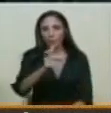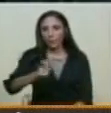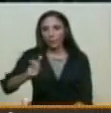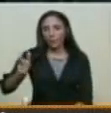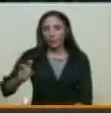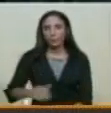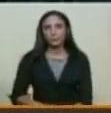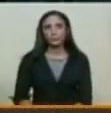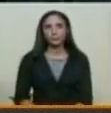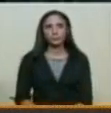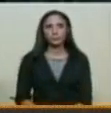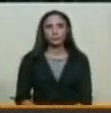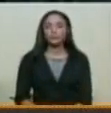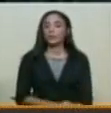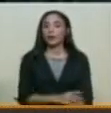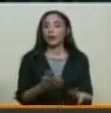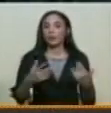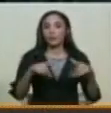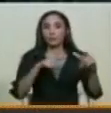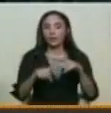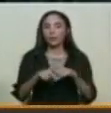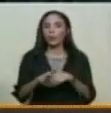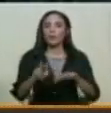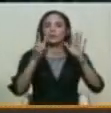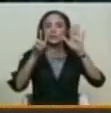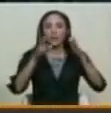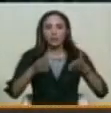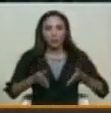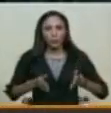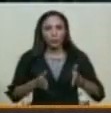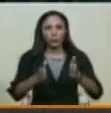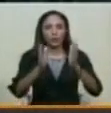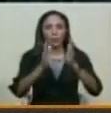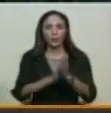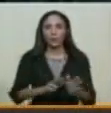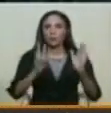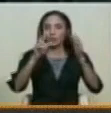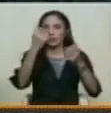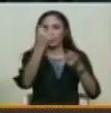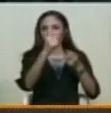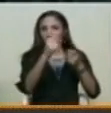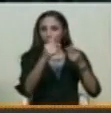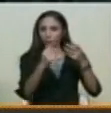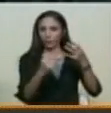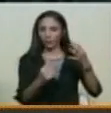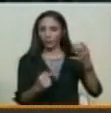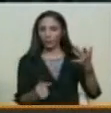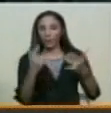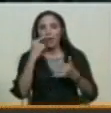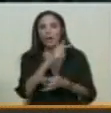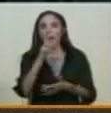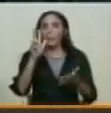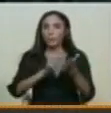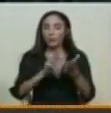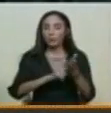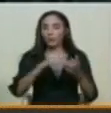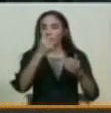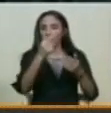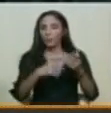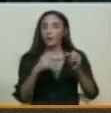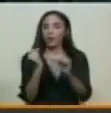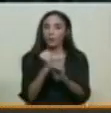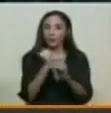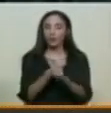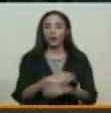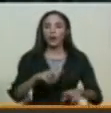las 7 autopistas de las 7 líneas estratégicas a cumplir, hacer cumplir y ejecutar el